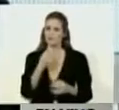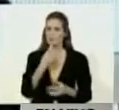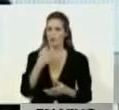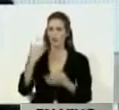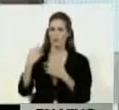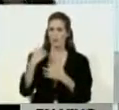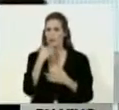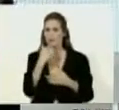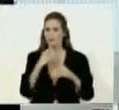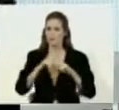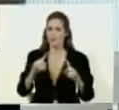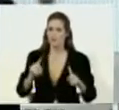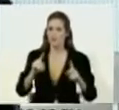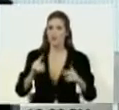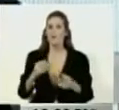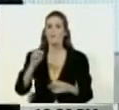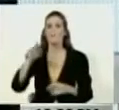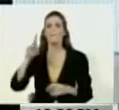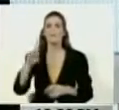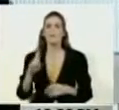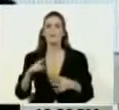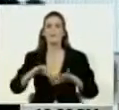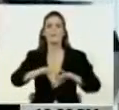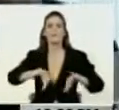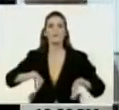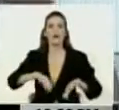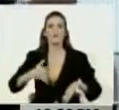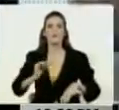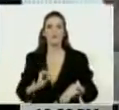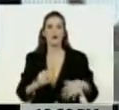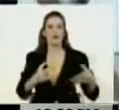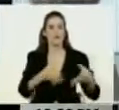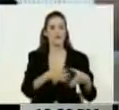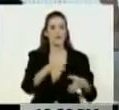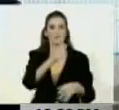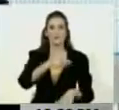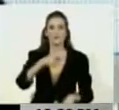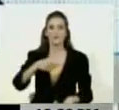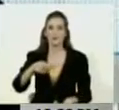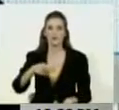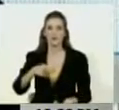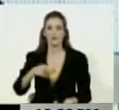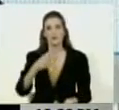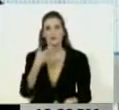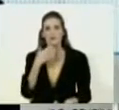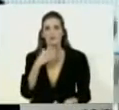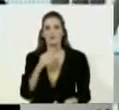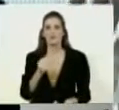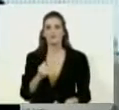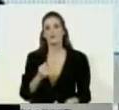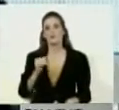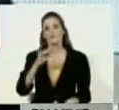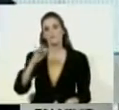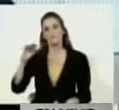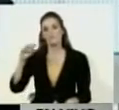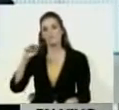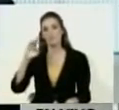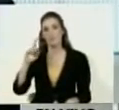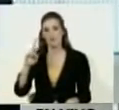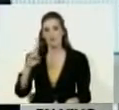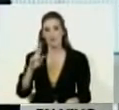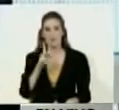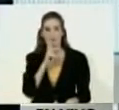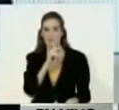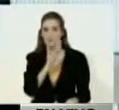resumidamente. El MIR se dividió, quedó un grupo con las siglas, llamándose MIR,